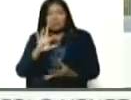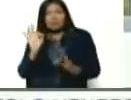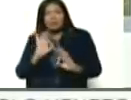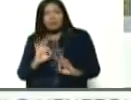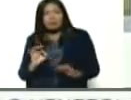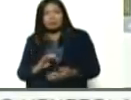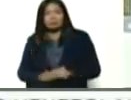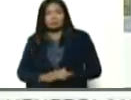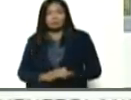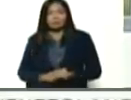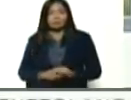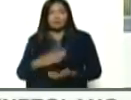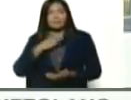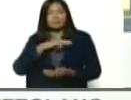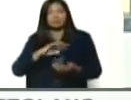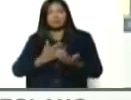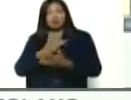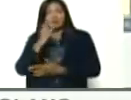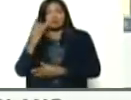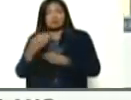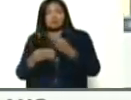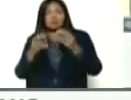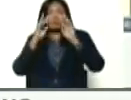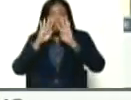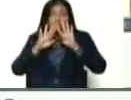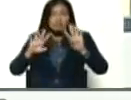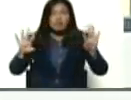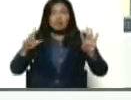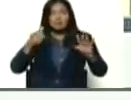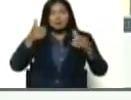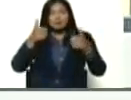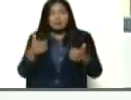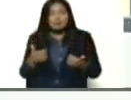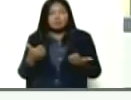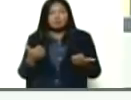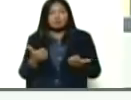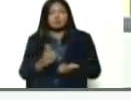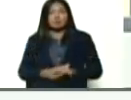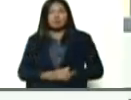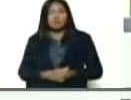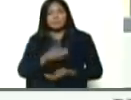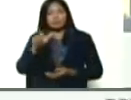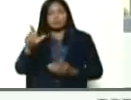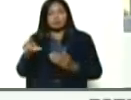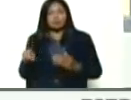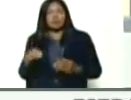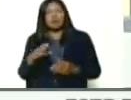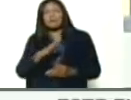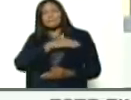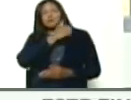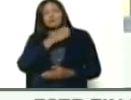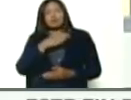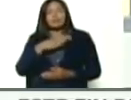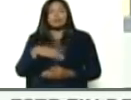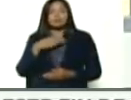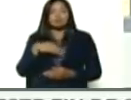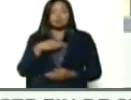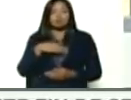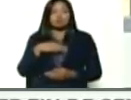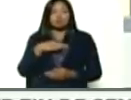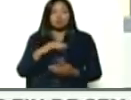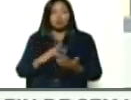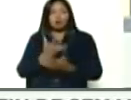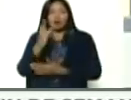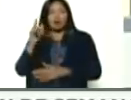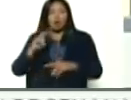rola creó el comandante chávez para que fuera visible y para que los protagonistas de la misión árbol fueran los niños